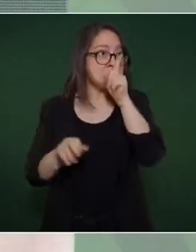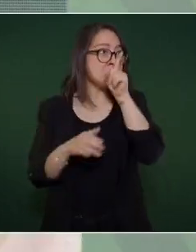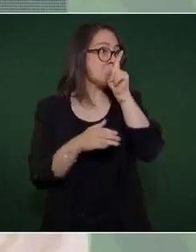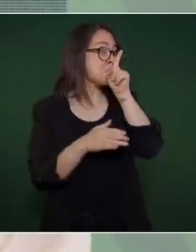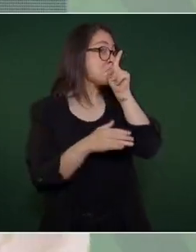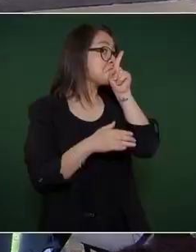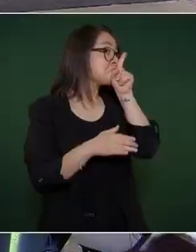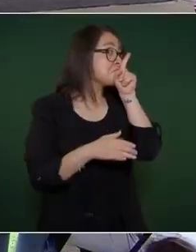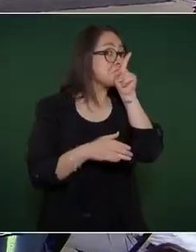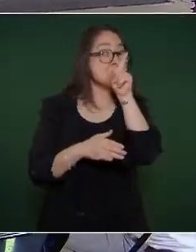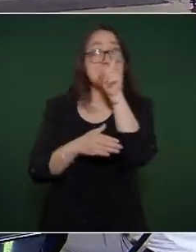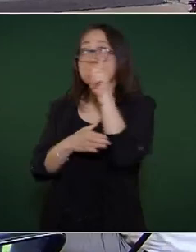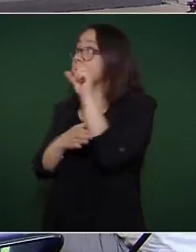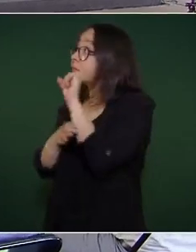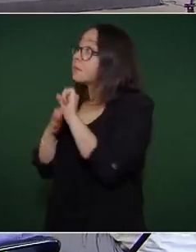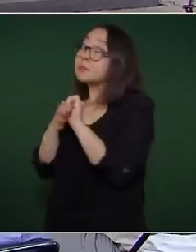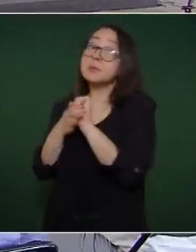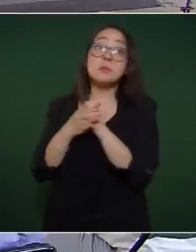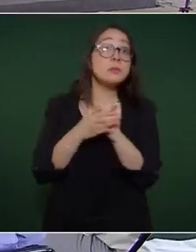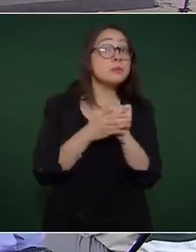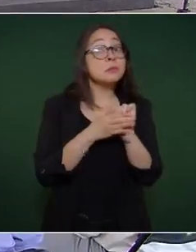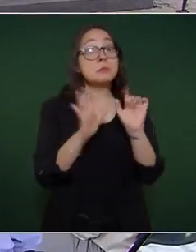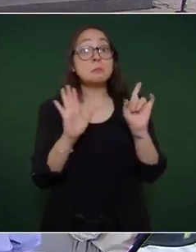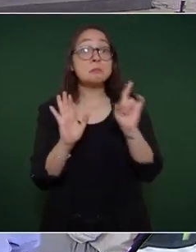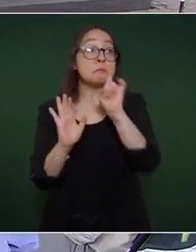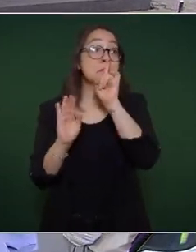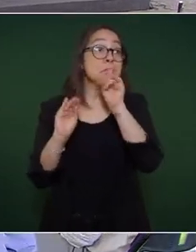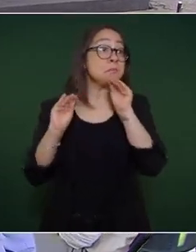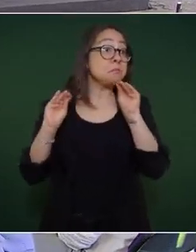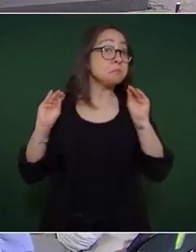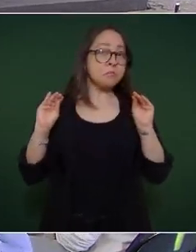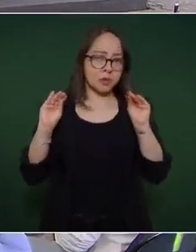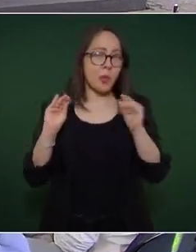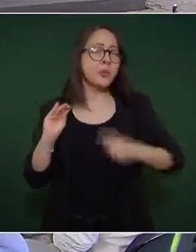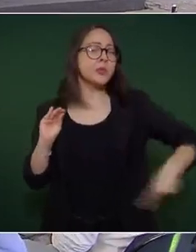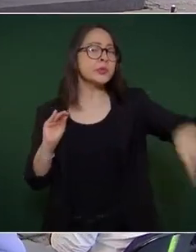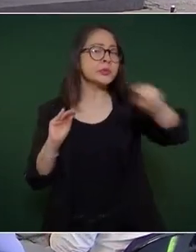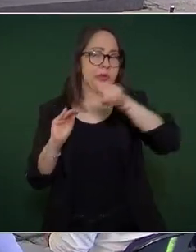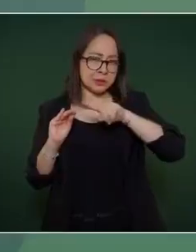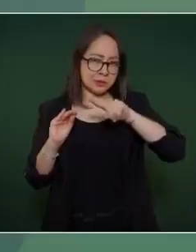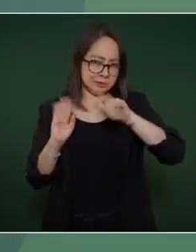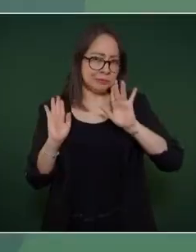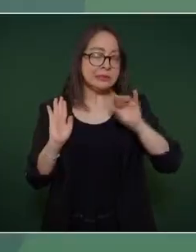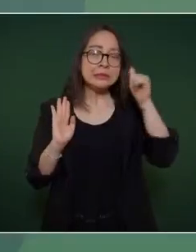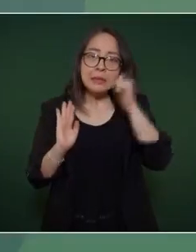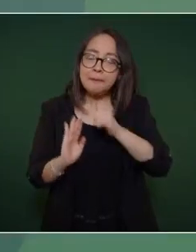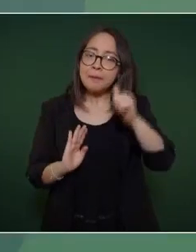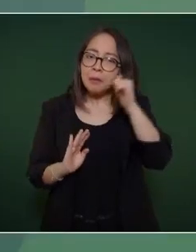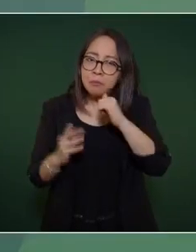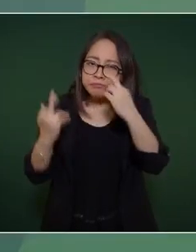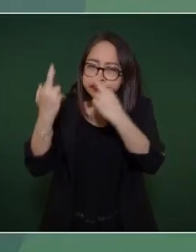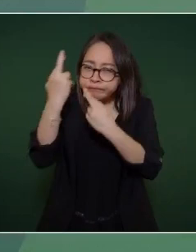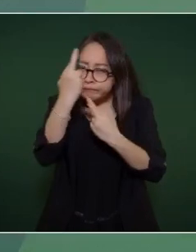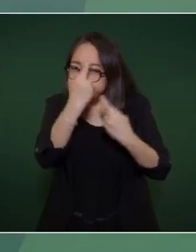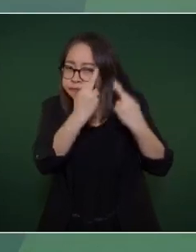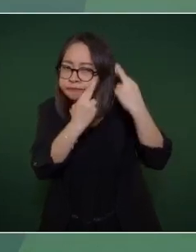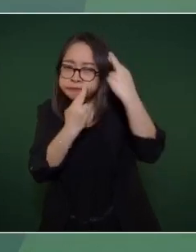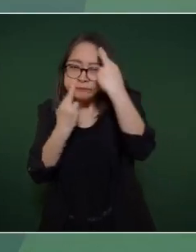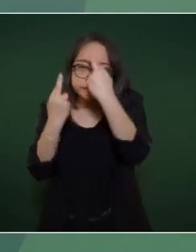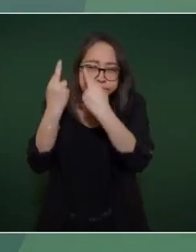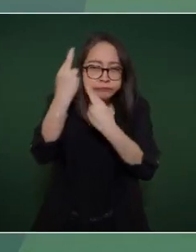Hagan ustedes, siempre también lo digo, una revisión de los